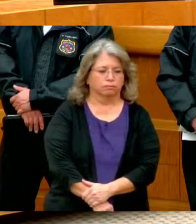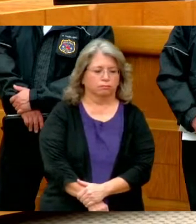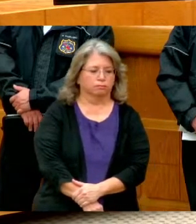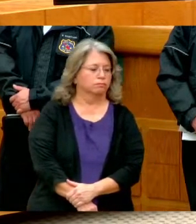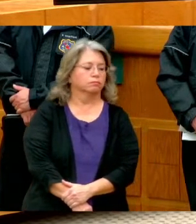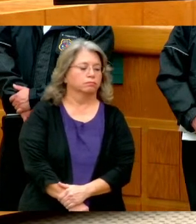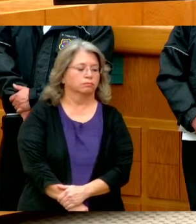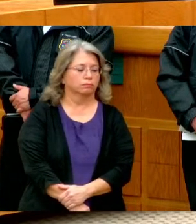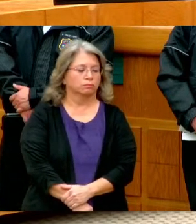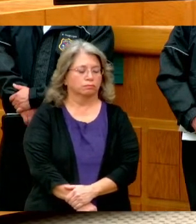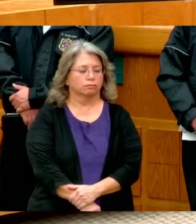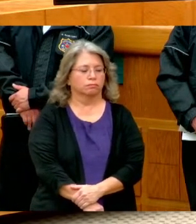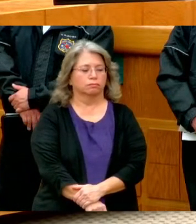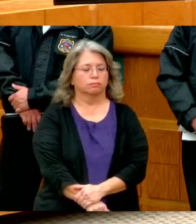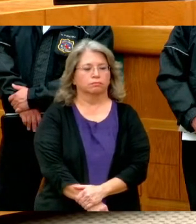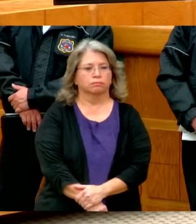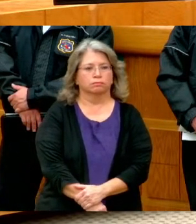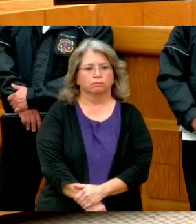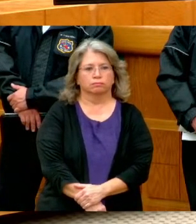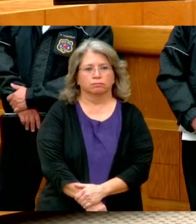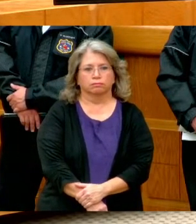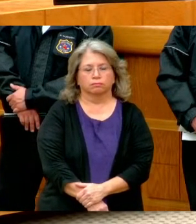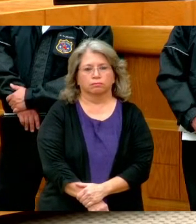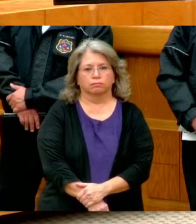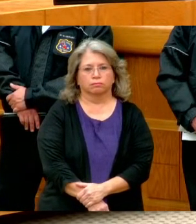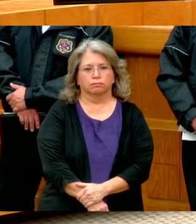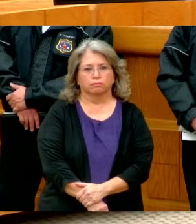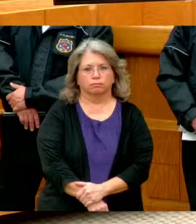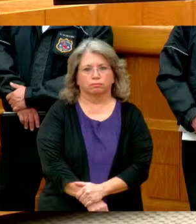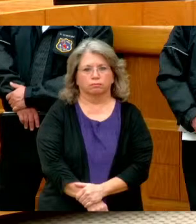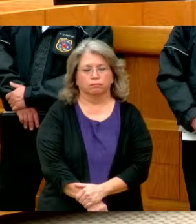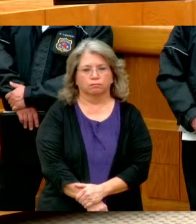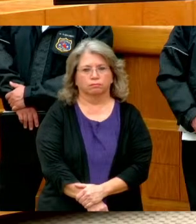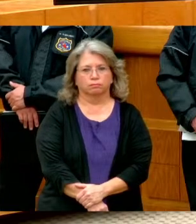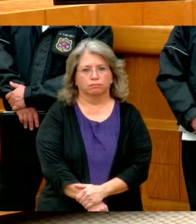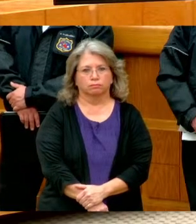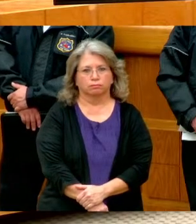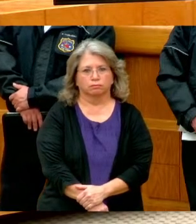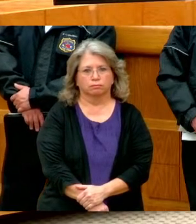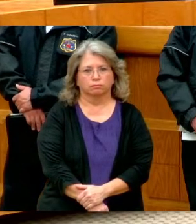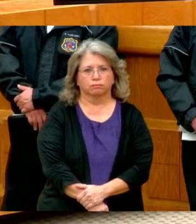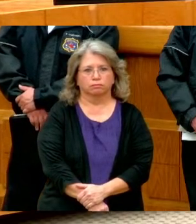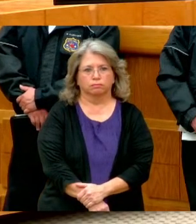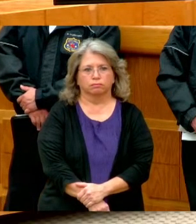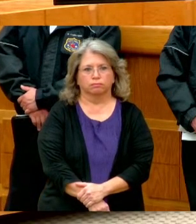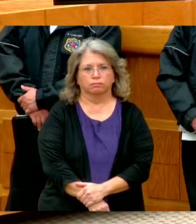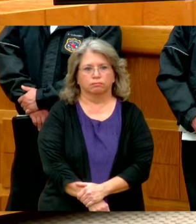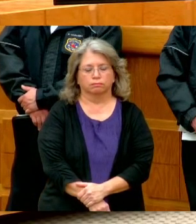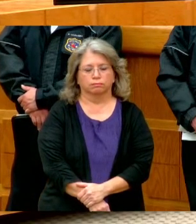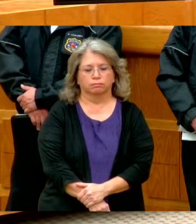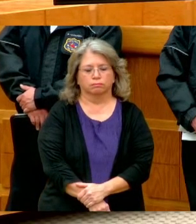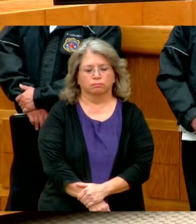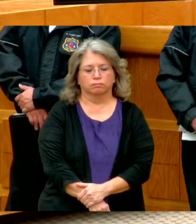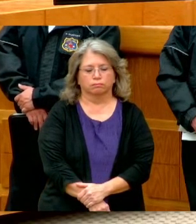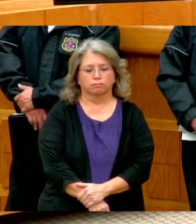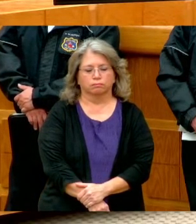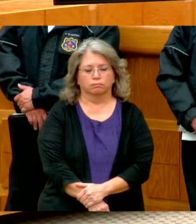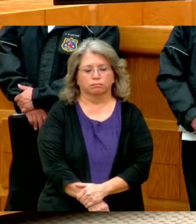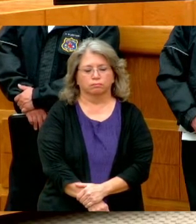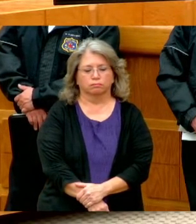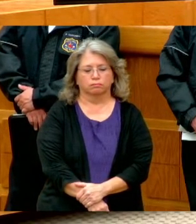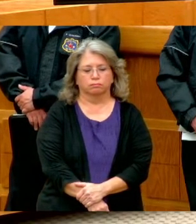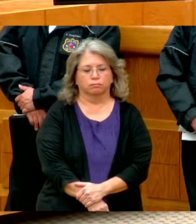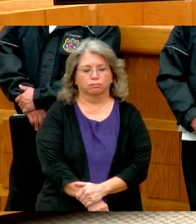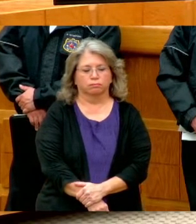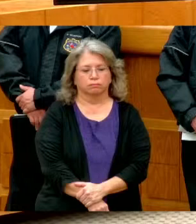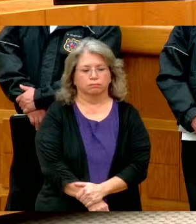las camas de cuidado intensivo están llenas Y estamos al máximo, ¿verdad?, de